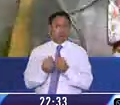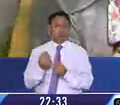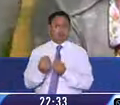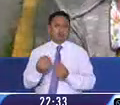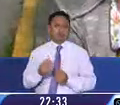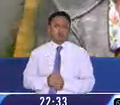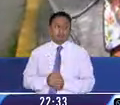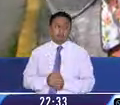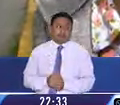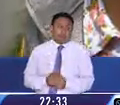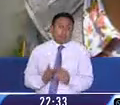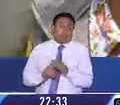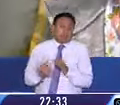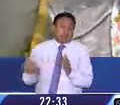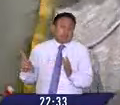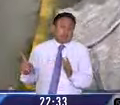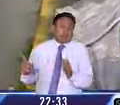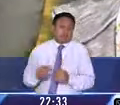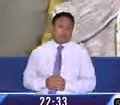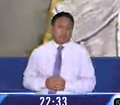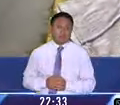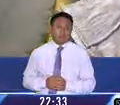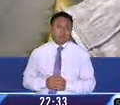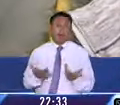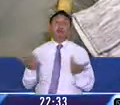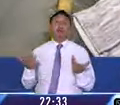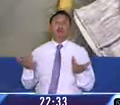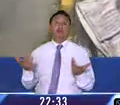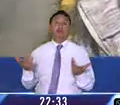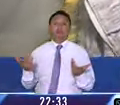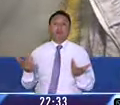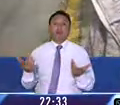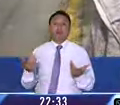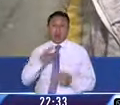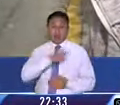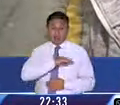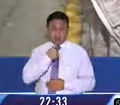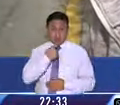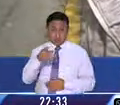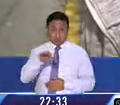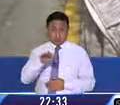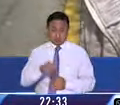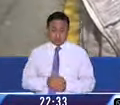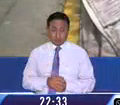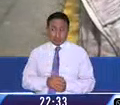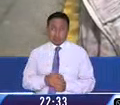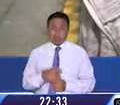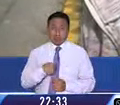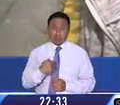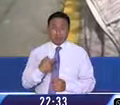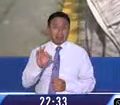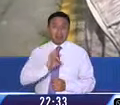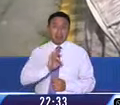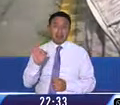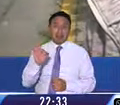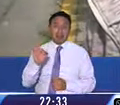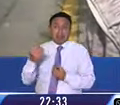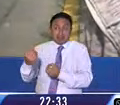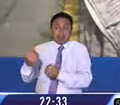Evacuar. Evacuar. ¿Y para dónde se evacúa? ¿Quién le ha dicho el municipio? No sé. Nada, no nos dicen a nosotros nada, nada,